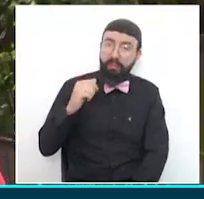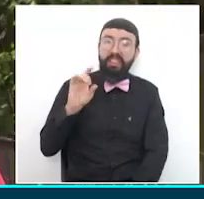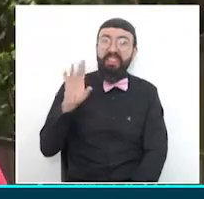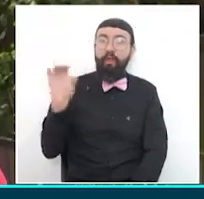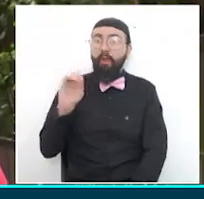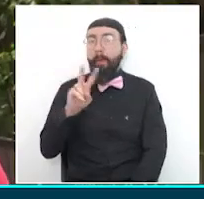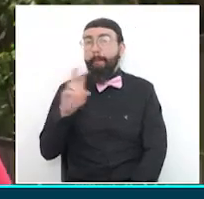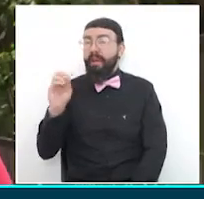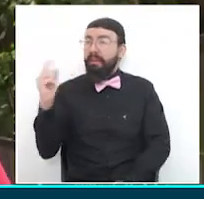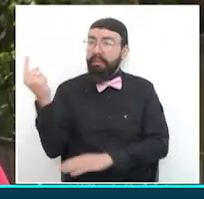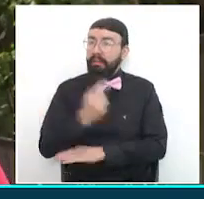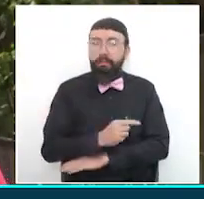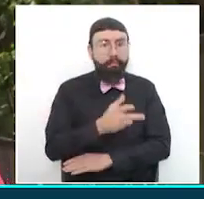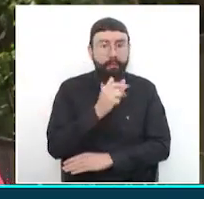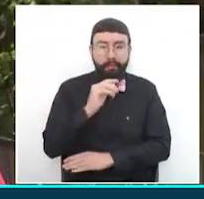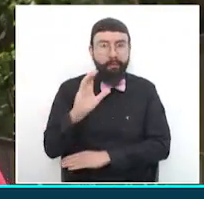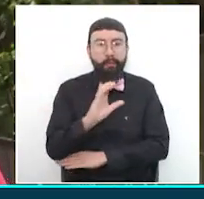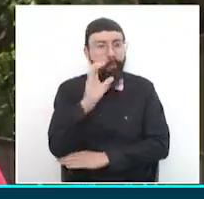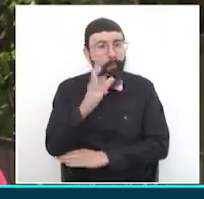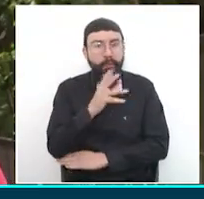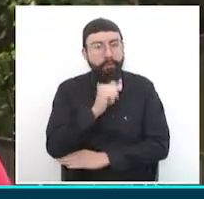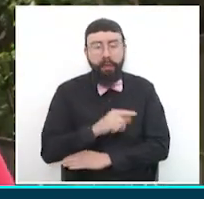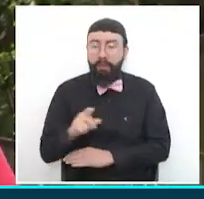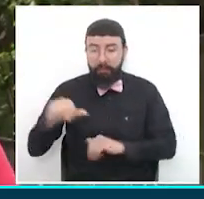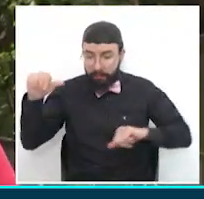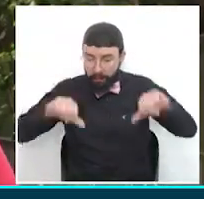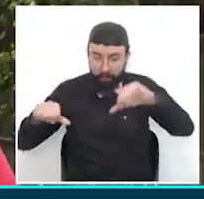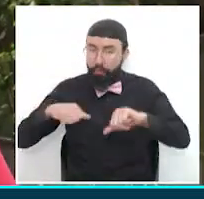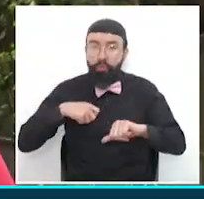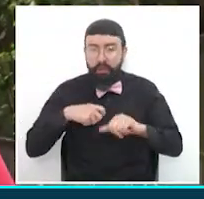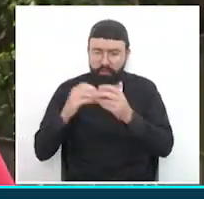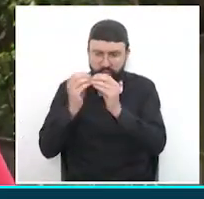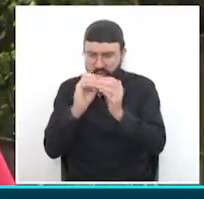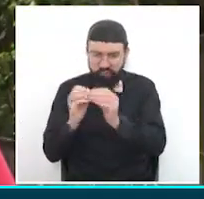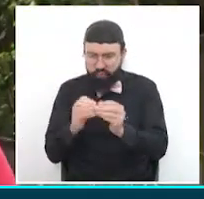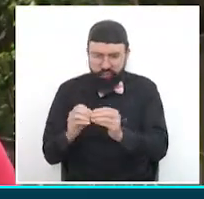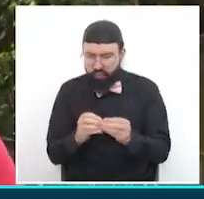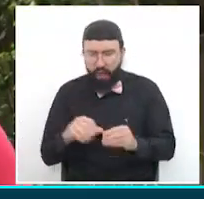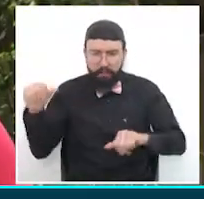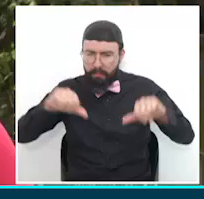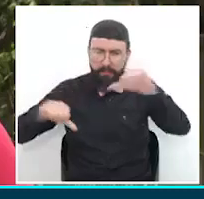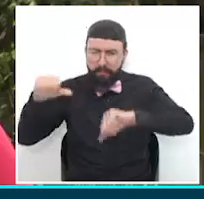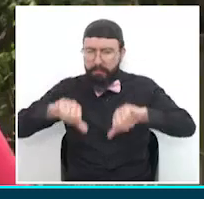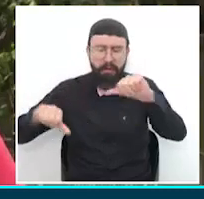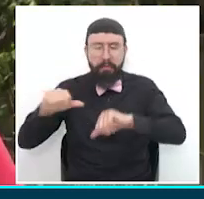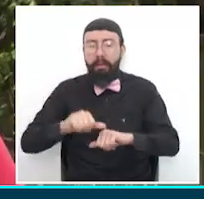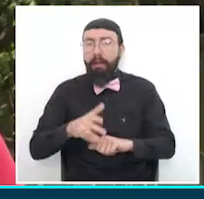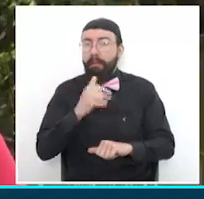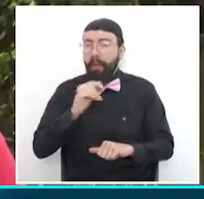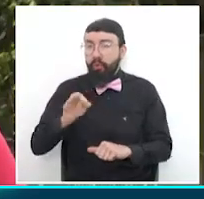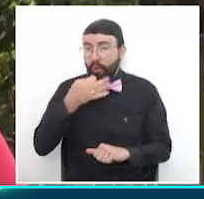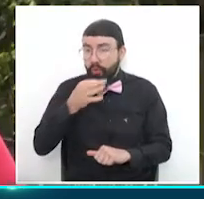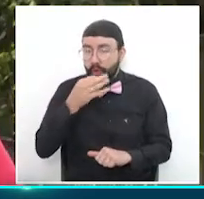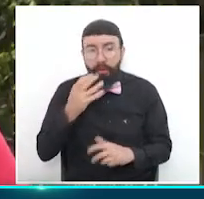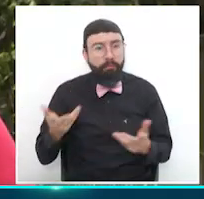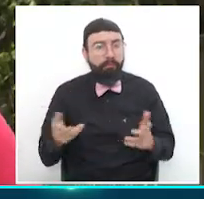hay, creo que en el país no hay, los laboratorios no tienen la capacidad de un relajante neuromuscular, lo que hace es disminuir la